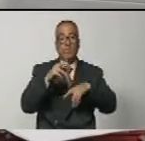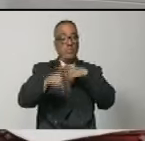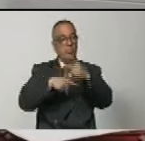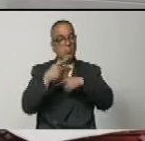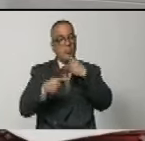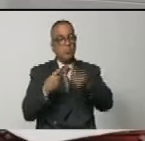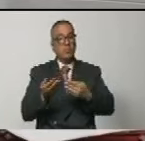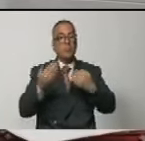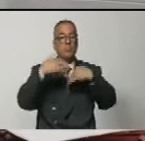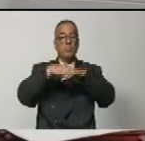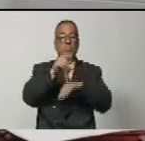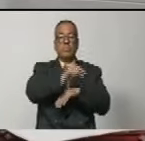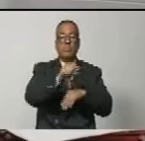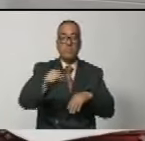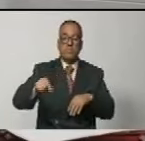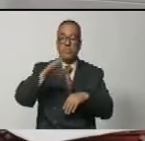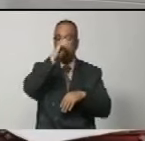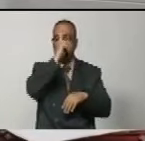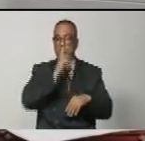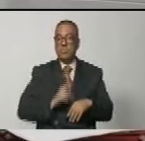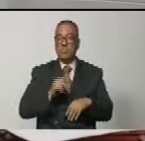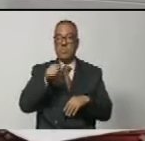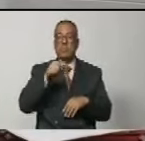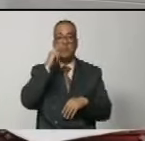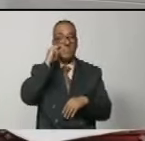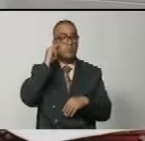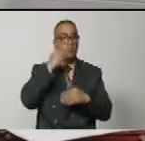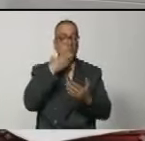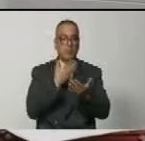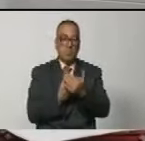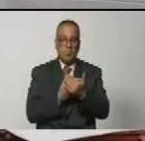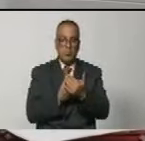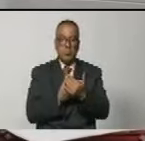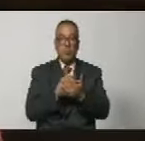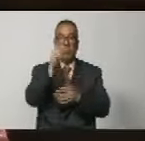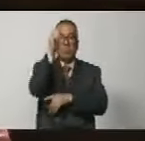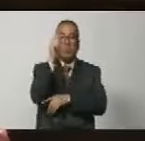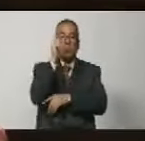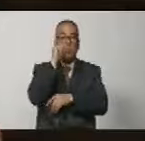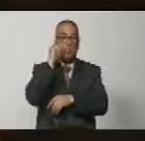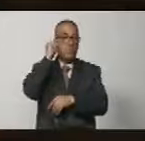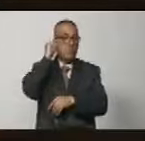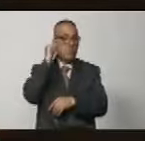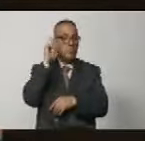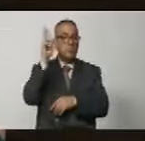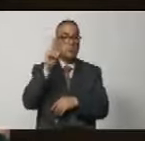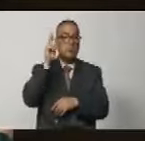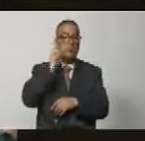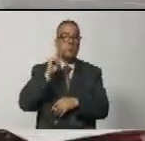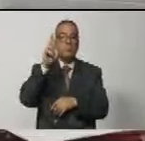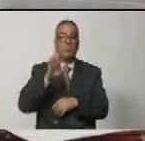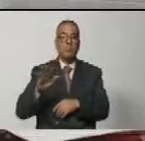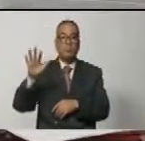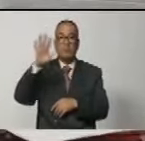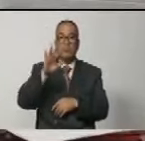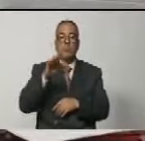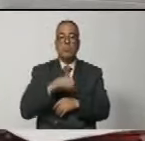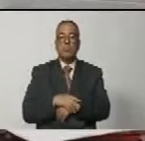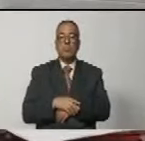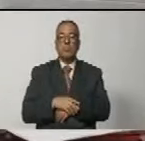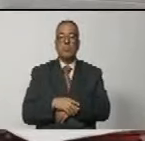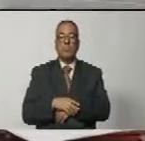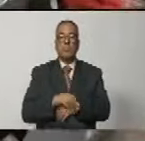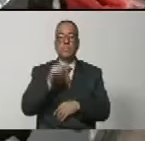Desarrollo Integral de las Personas con Discapacidad, y yo le agradezco a las diputadas y diputados de la República Bolivariana de